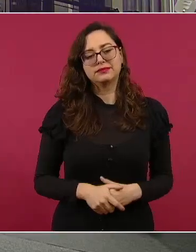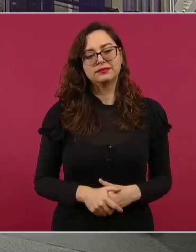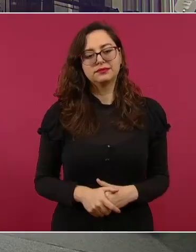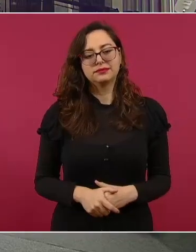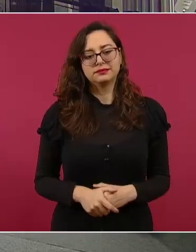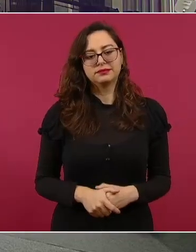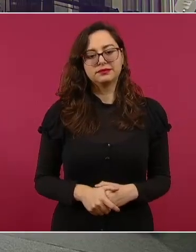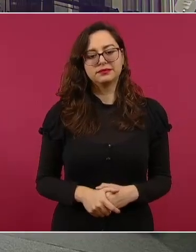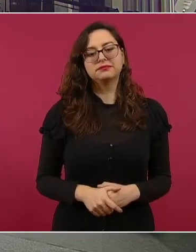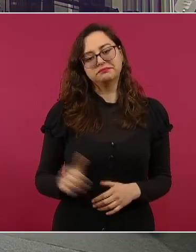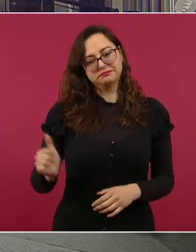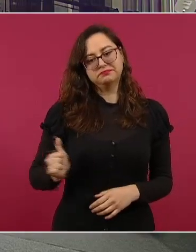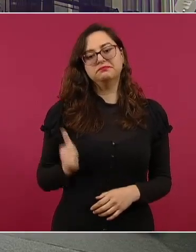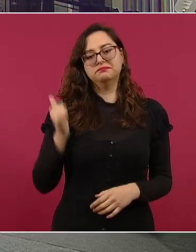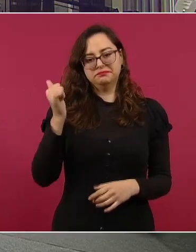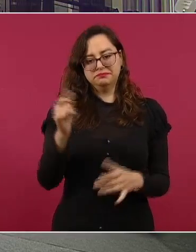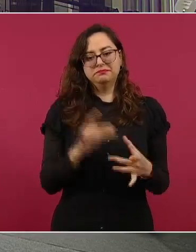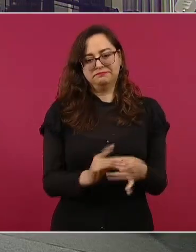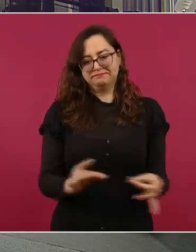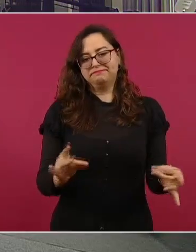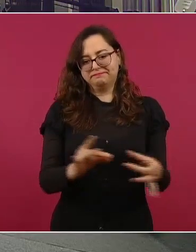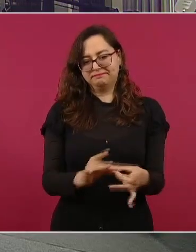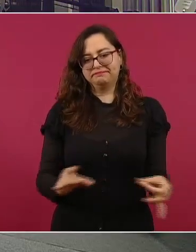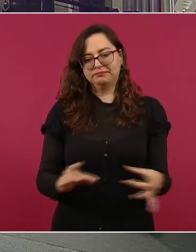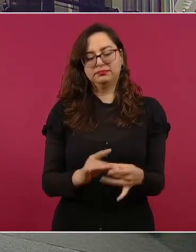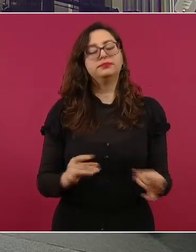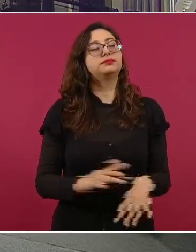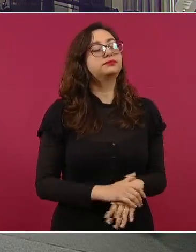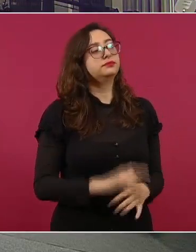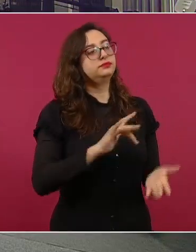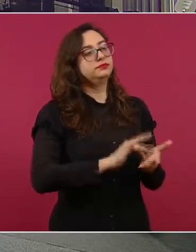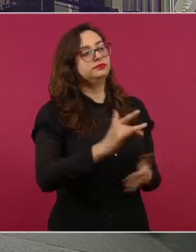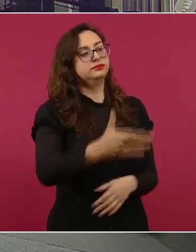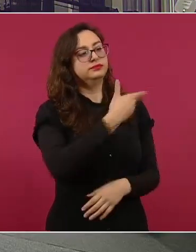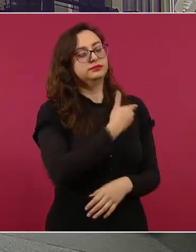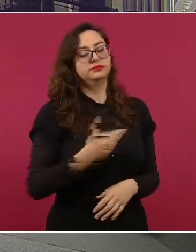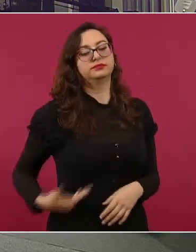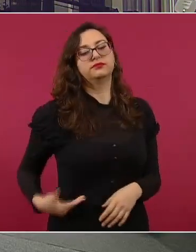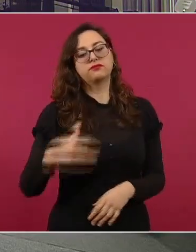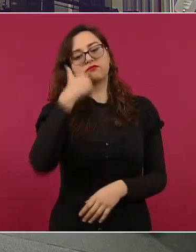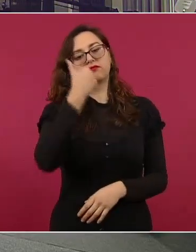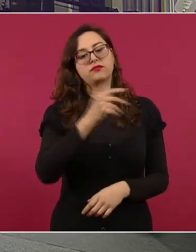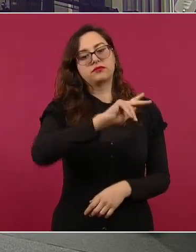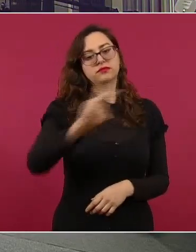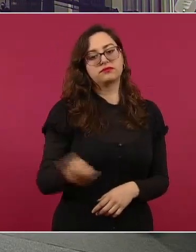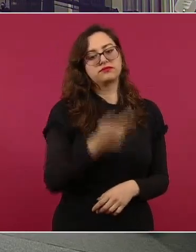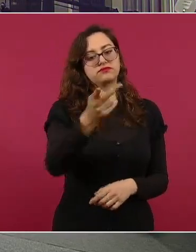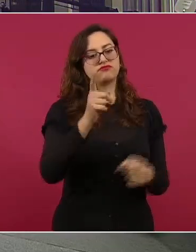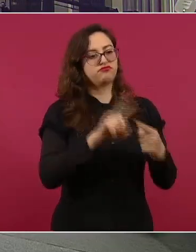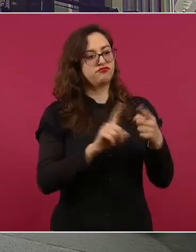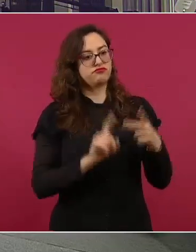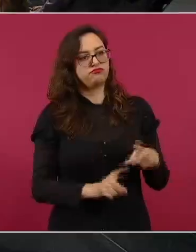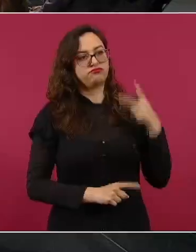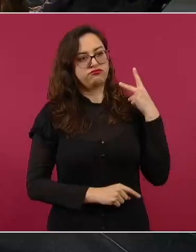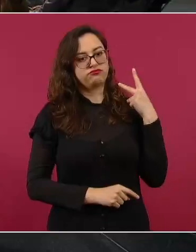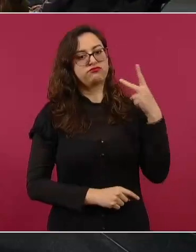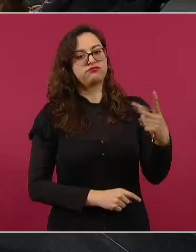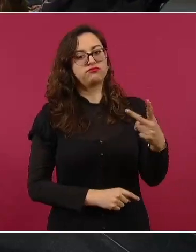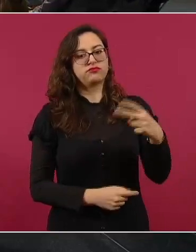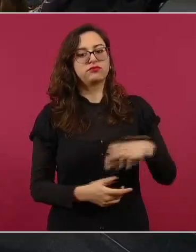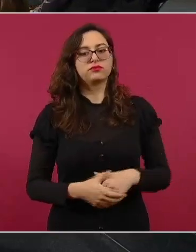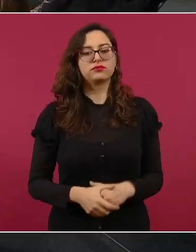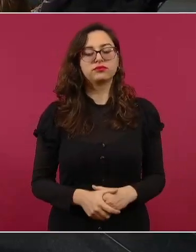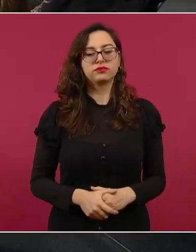Gracias, pero señor aprovechando. Presidente. Y si me permite, dos planteamientos más, pues son